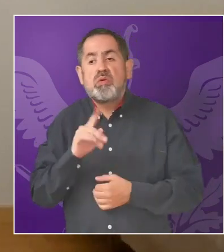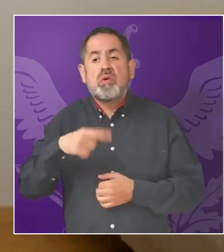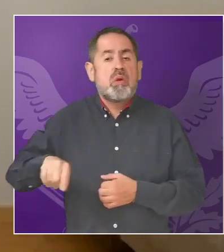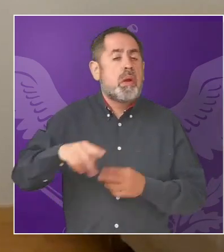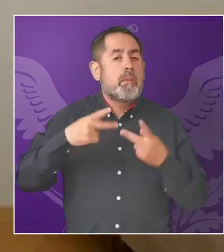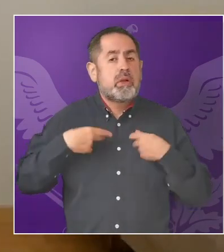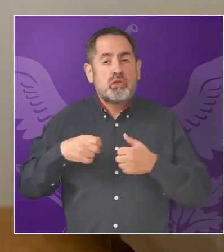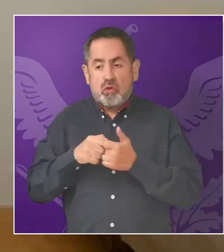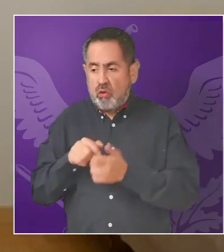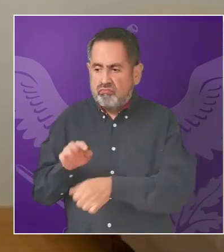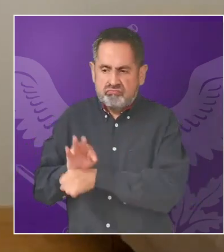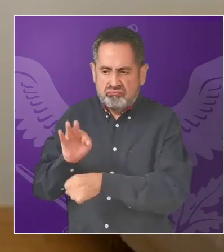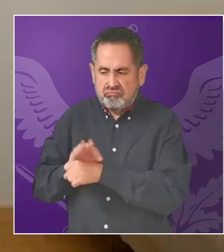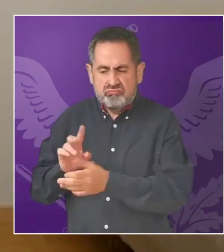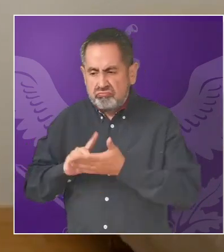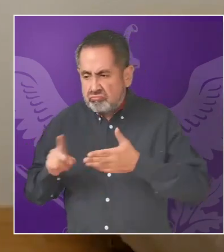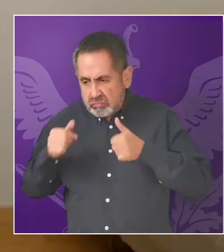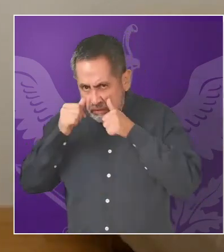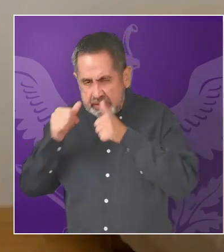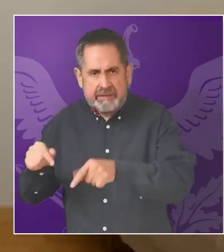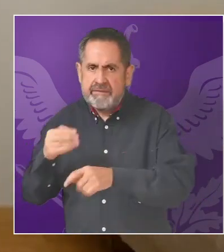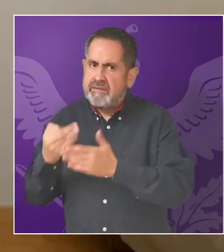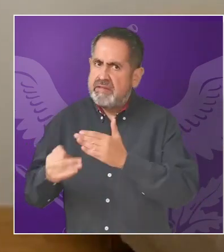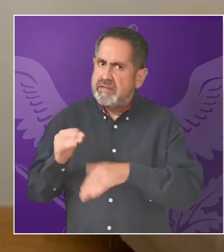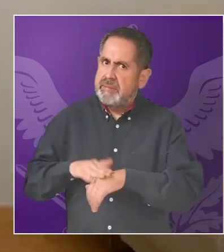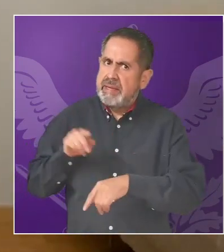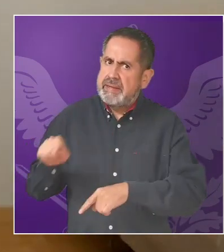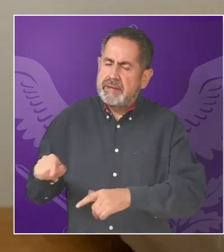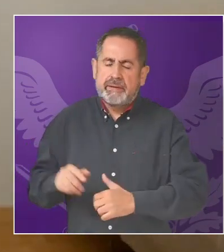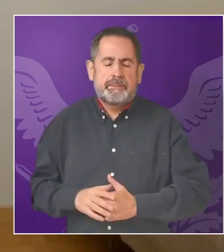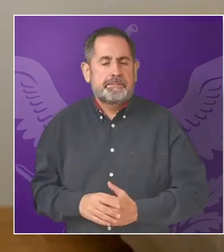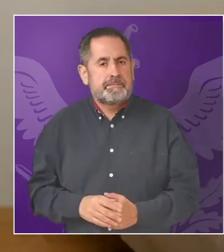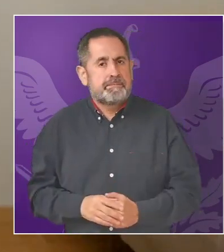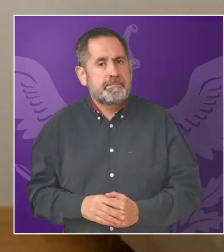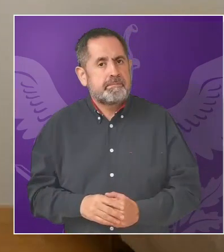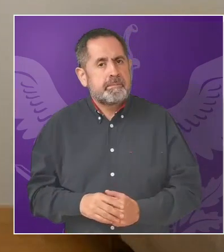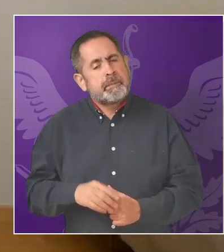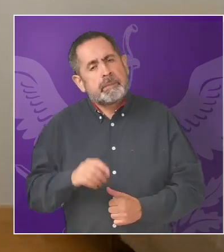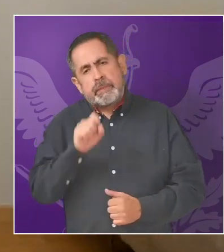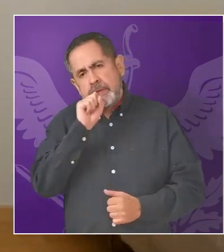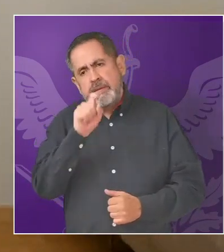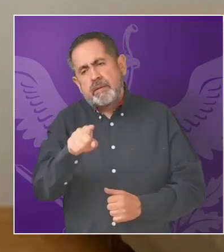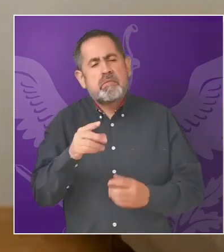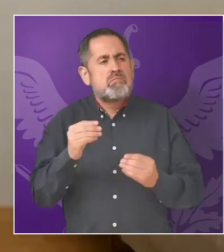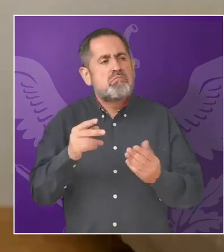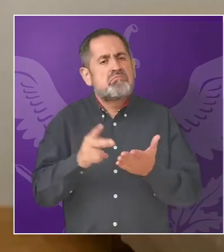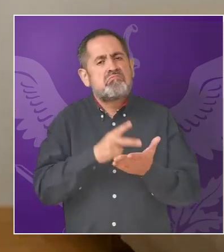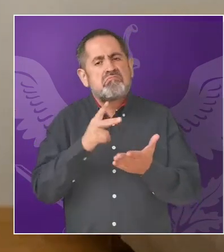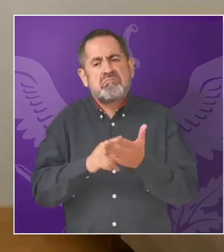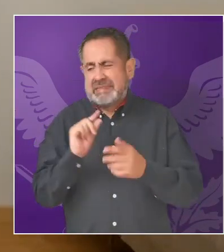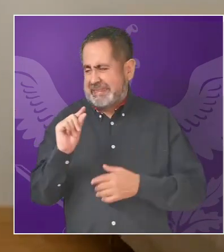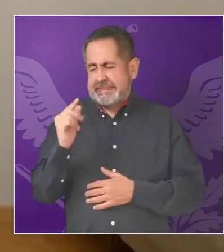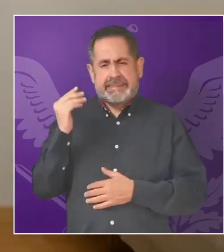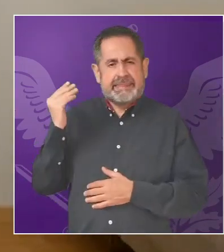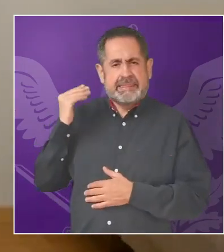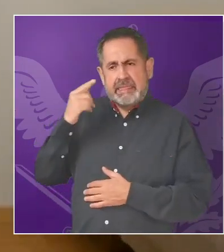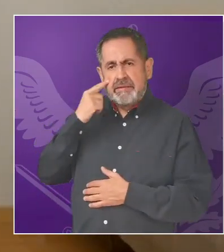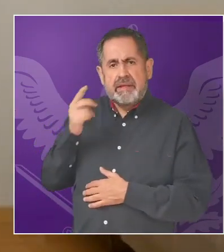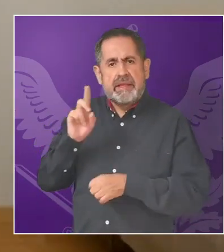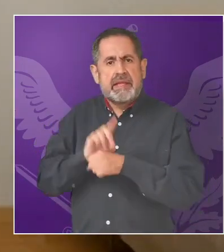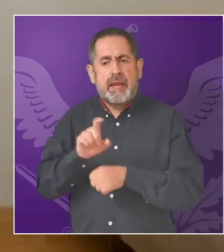a la labor que hacían las personas defensoras. En muchos casos también, como el caso ocurrido